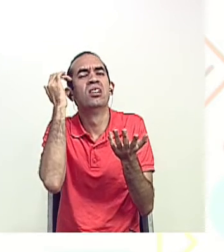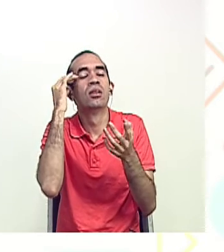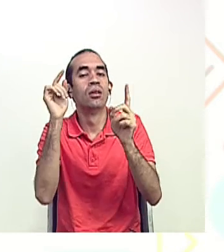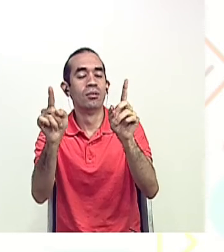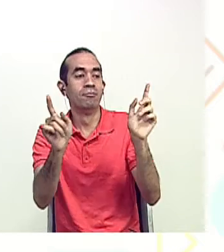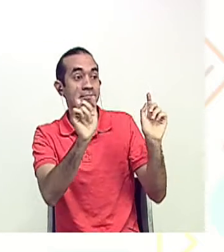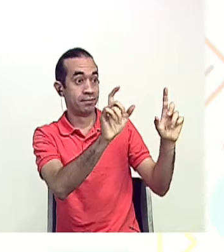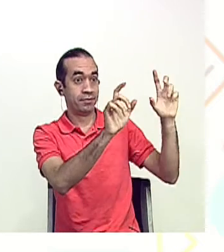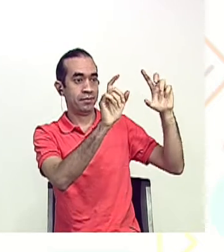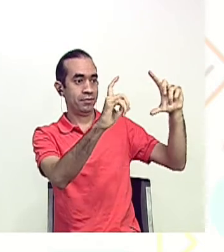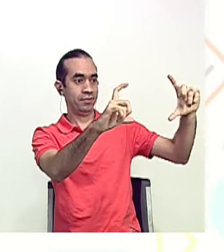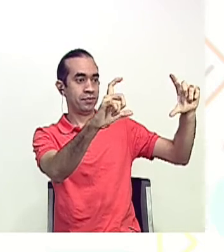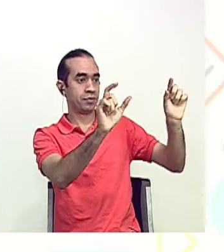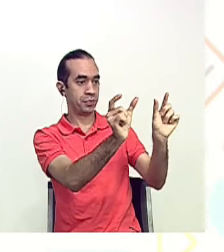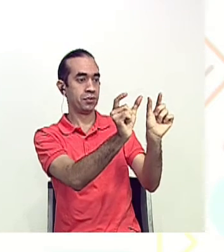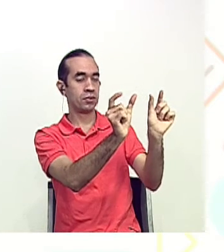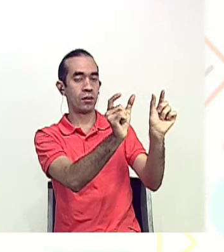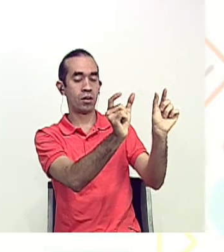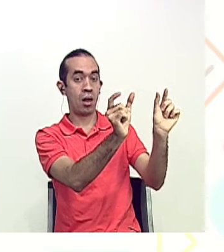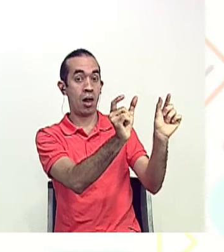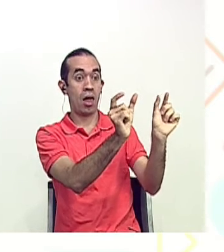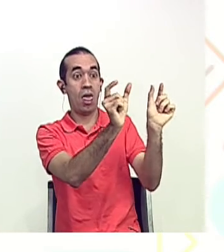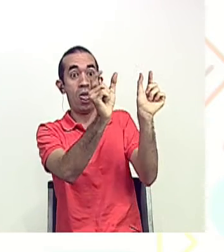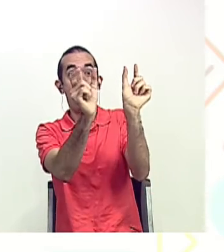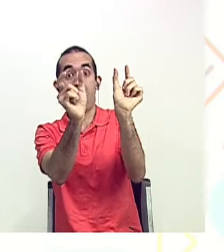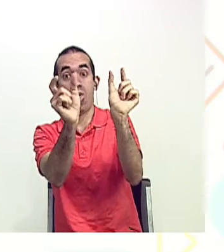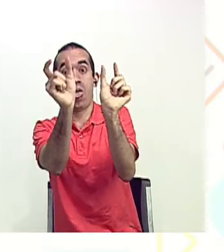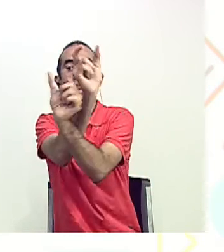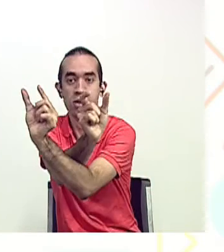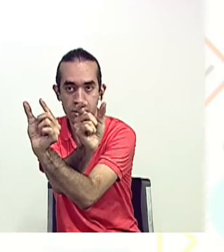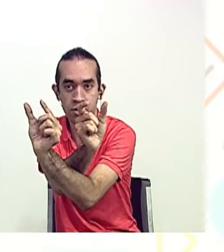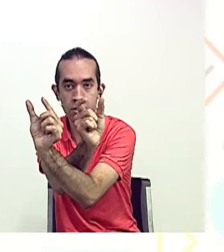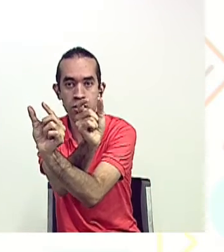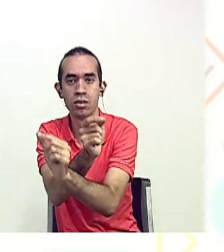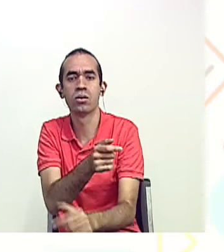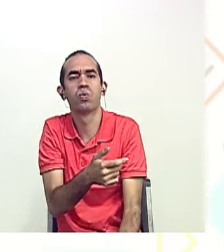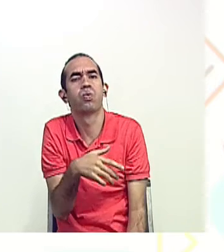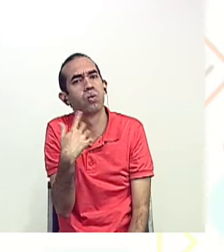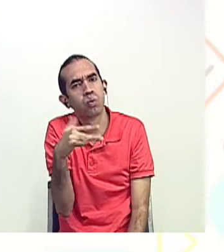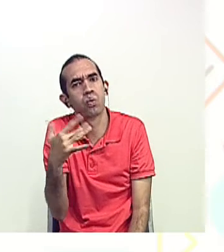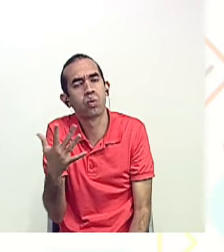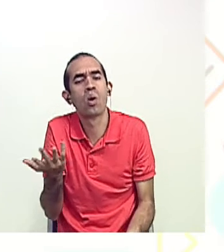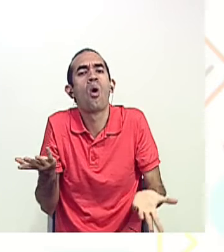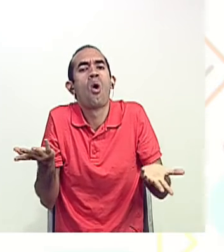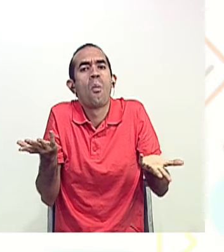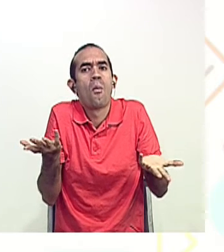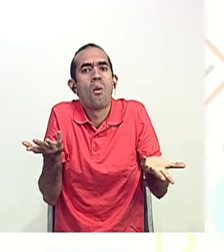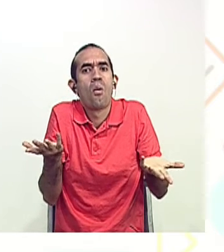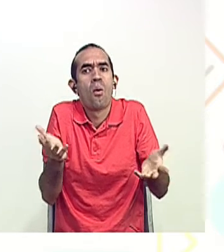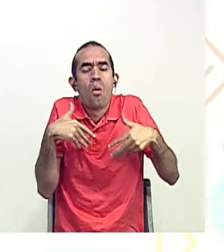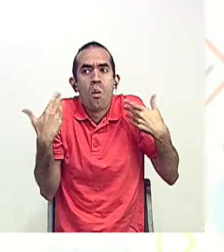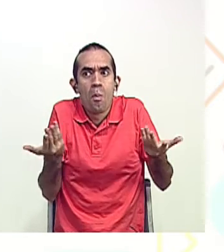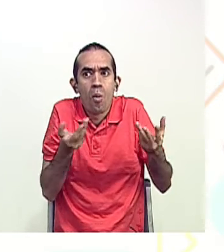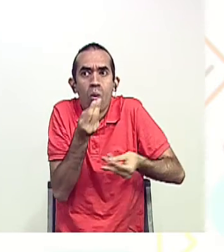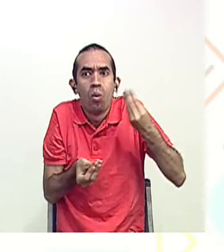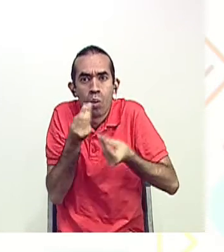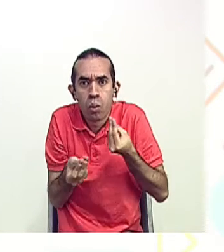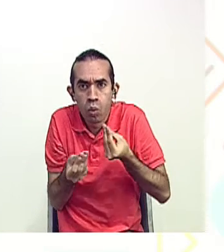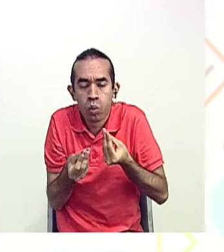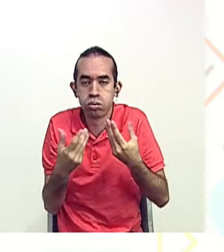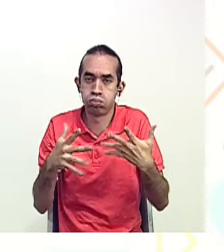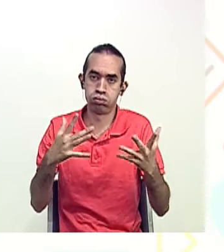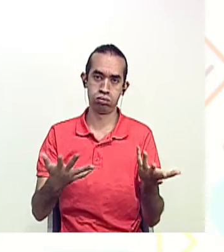términos están en diferente orden. Entonces, en este caso, tenemos que hacer